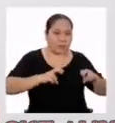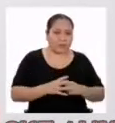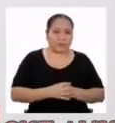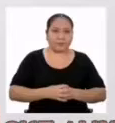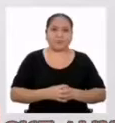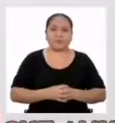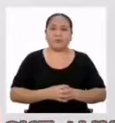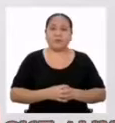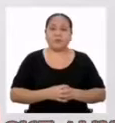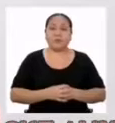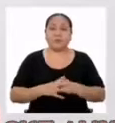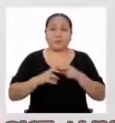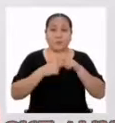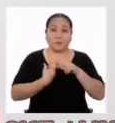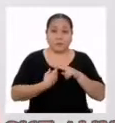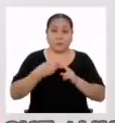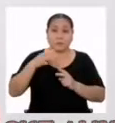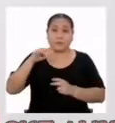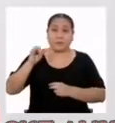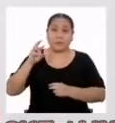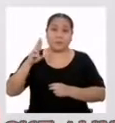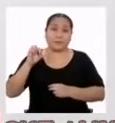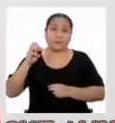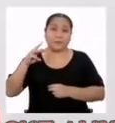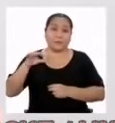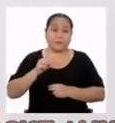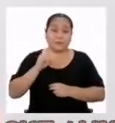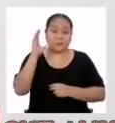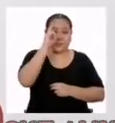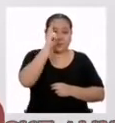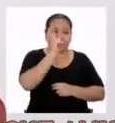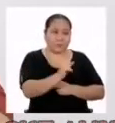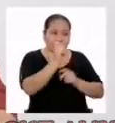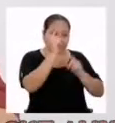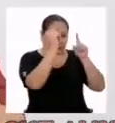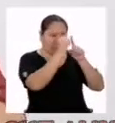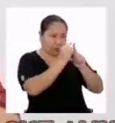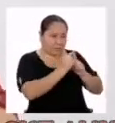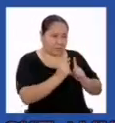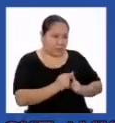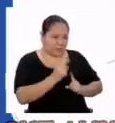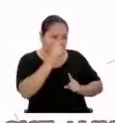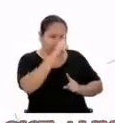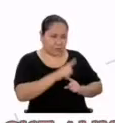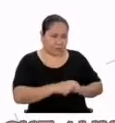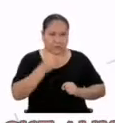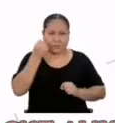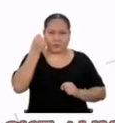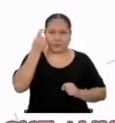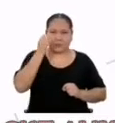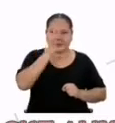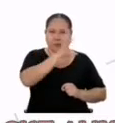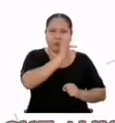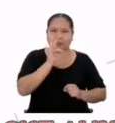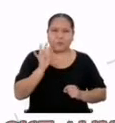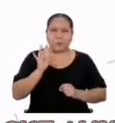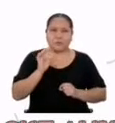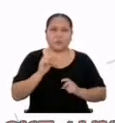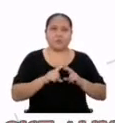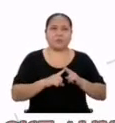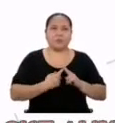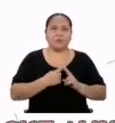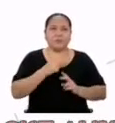Para empezar, Yaremis, busquemos una palabra que le da sentido al texto y que aparece al